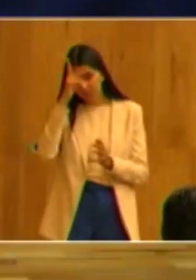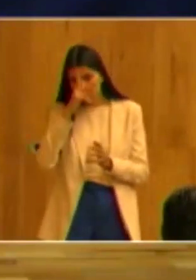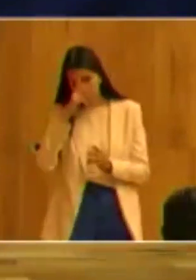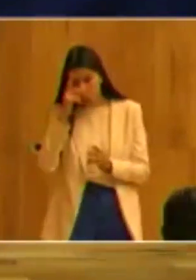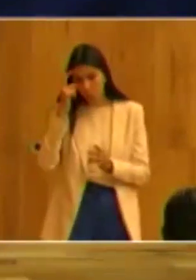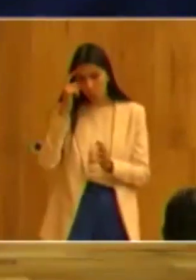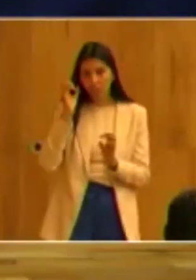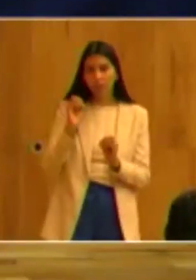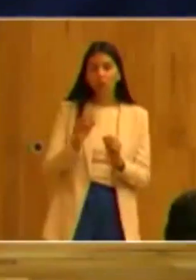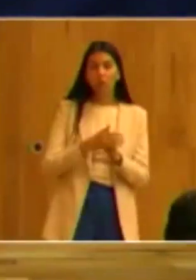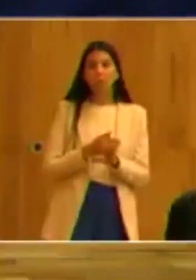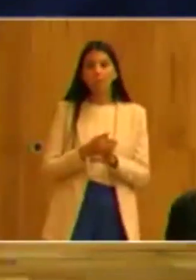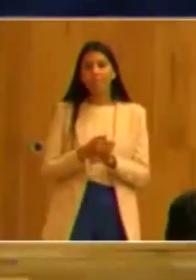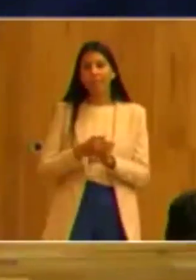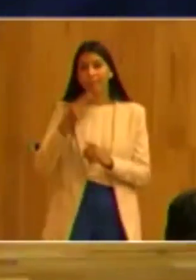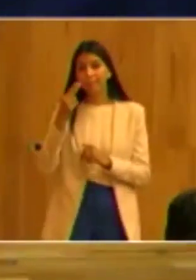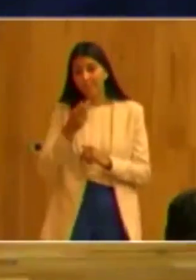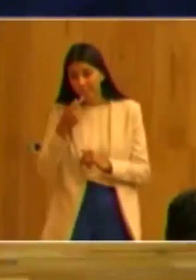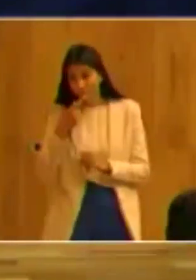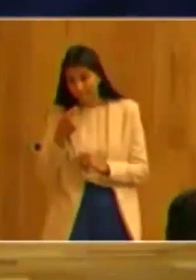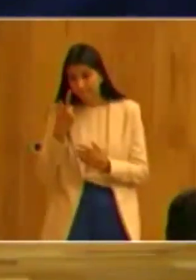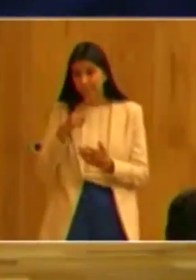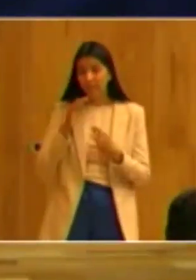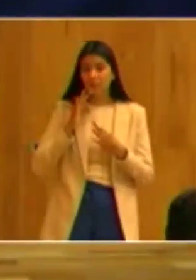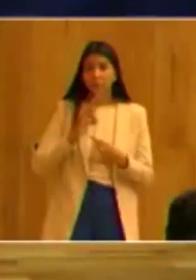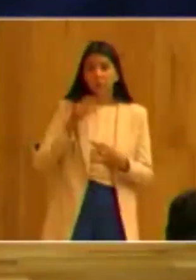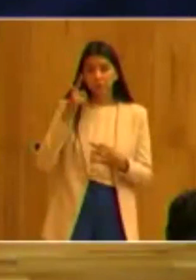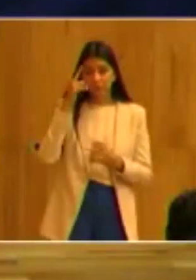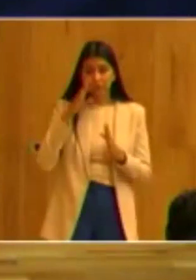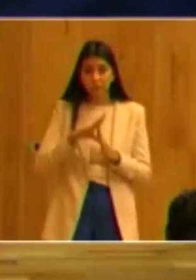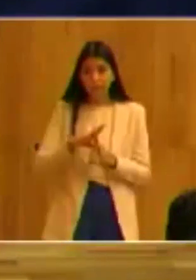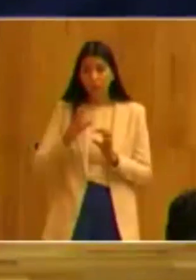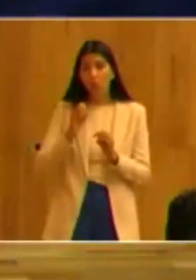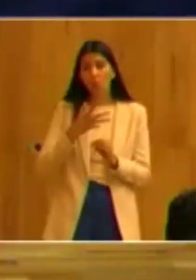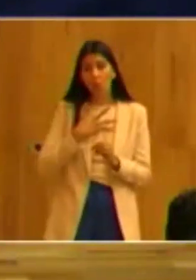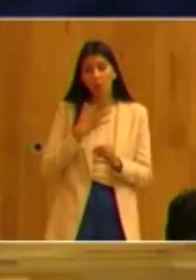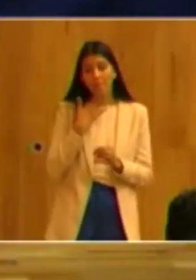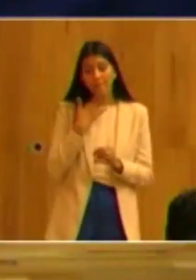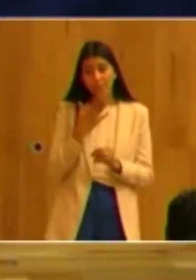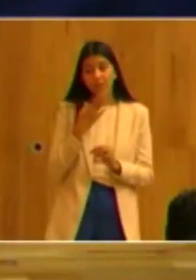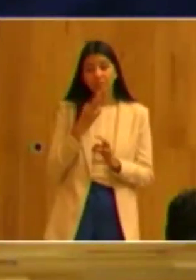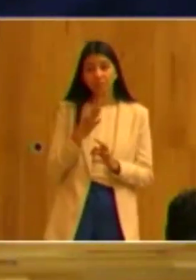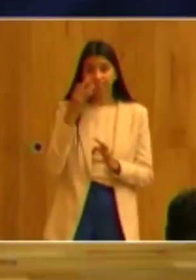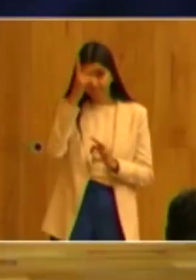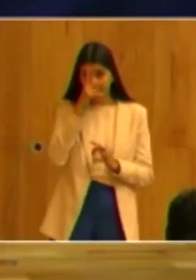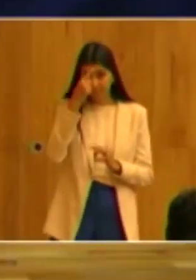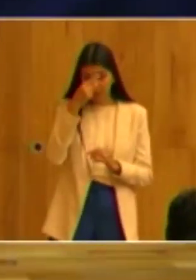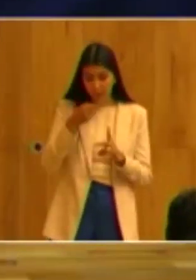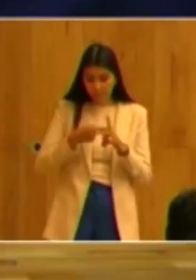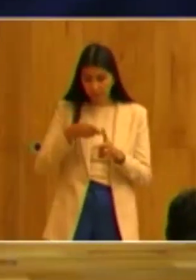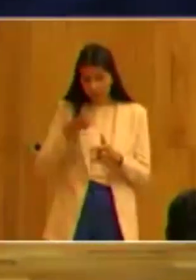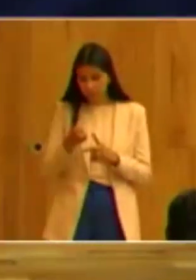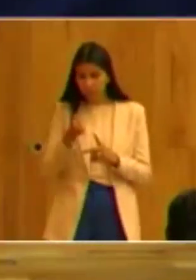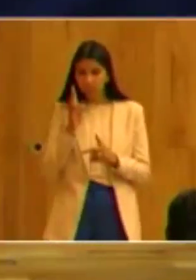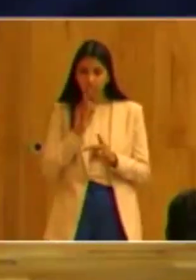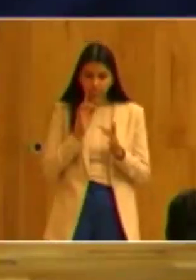un daño psiquiátrico, habría que tener un muy buen psicólogo para a partir de ahí establecer